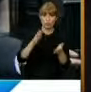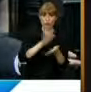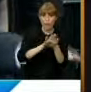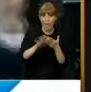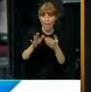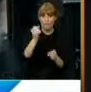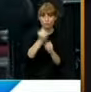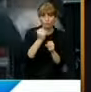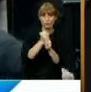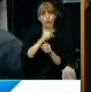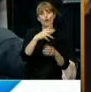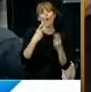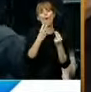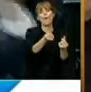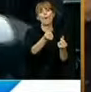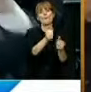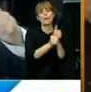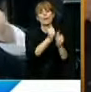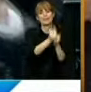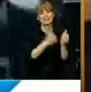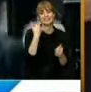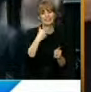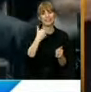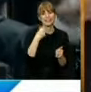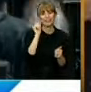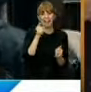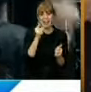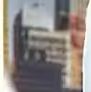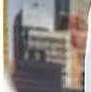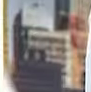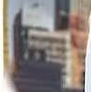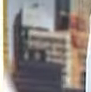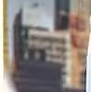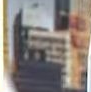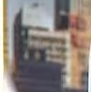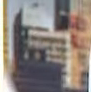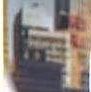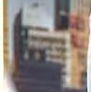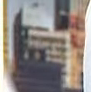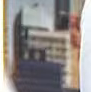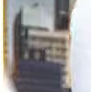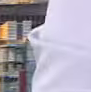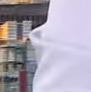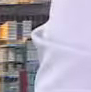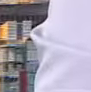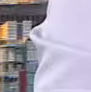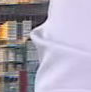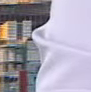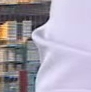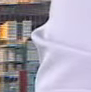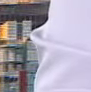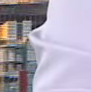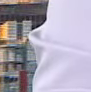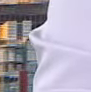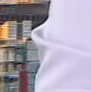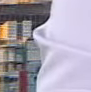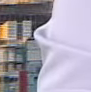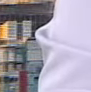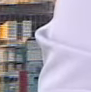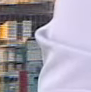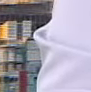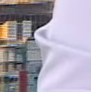Nacho nos avisas si pasa algo allí Muy amable lo vamos a despedir a Juan mayol querías preguntarle s Juan en este escenario Donde mencionabas antes el